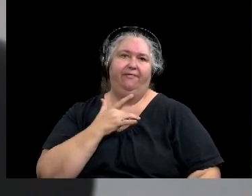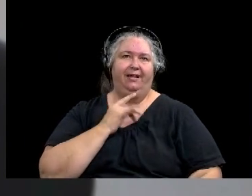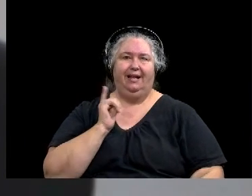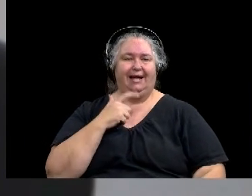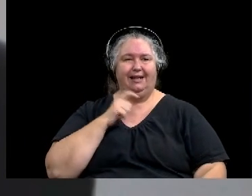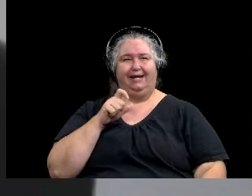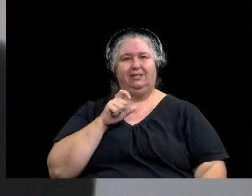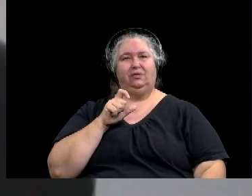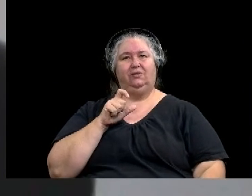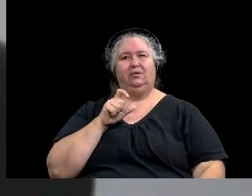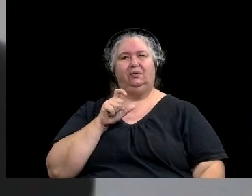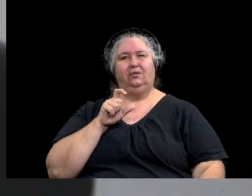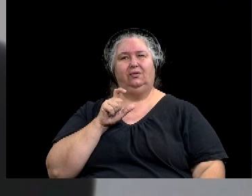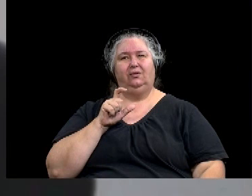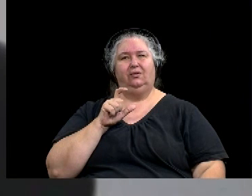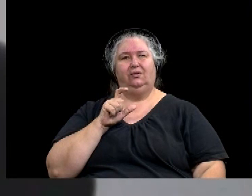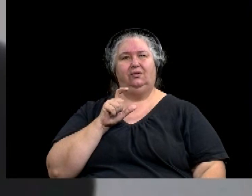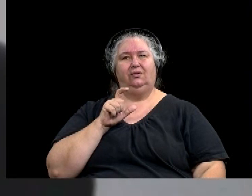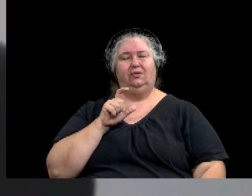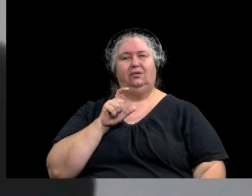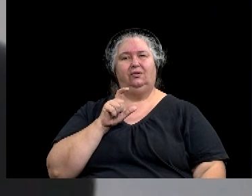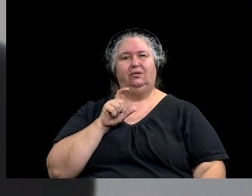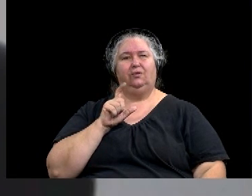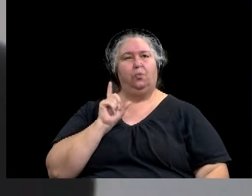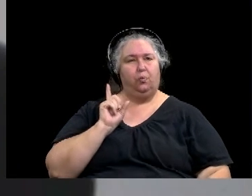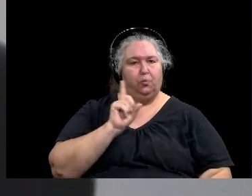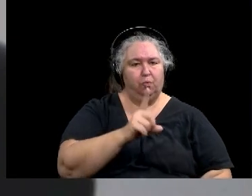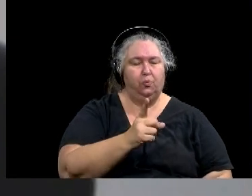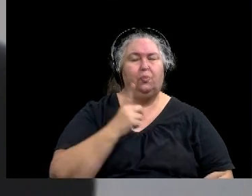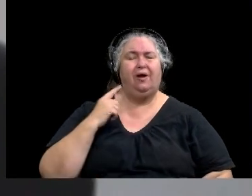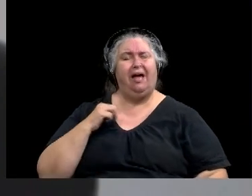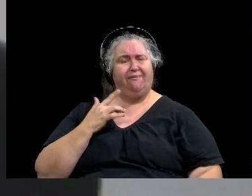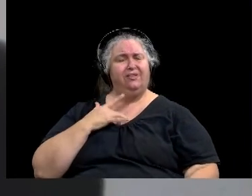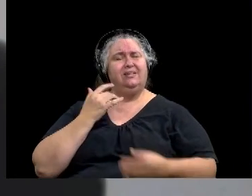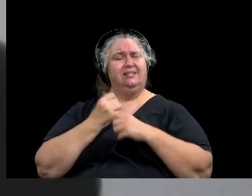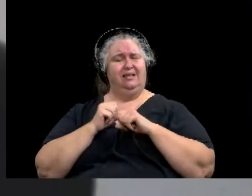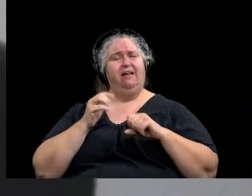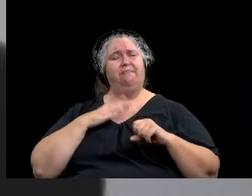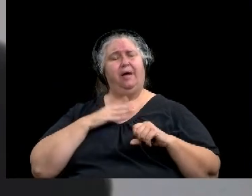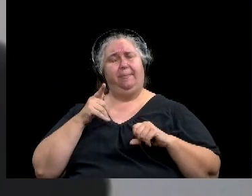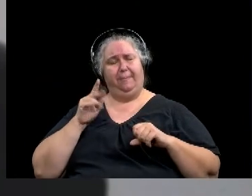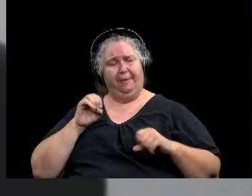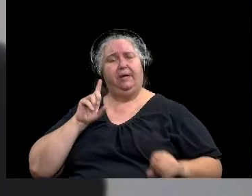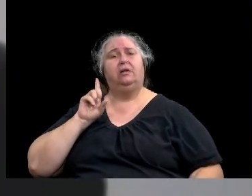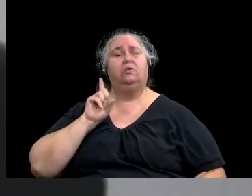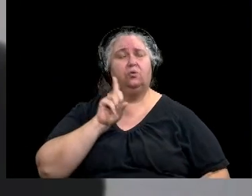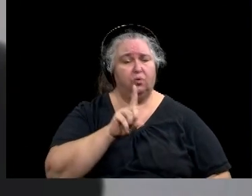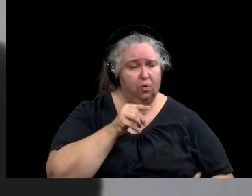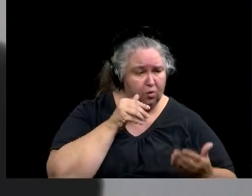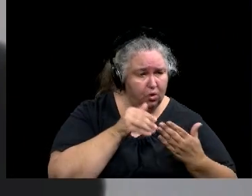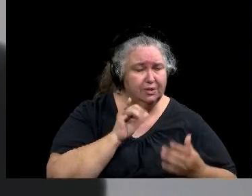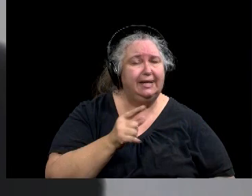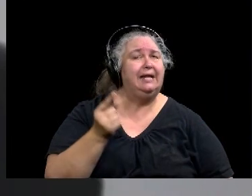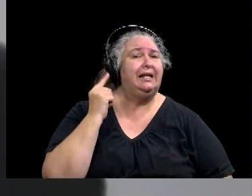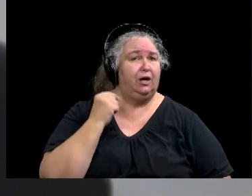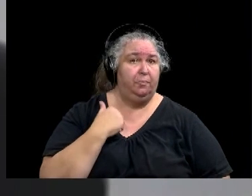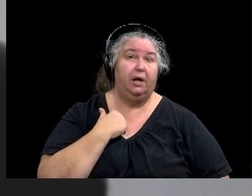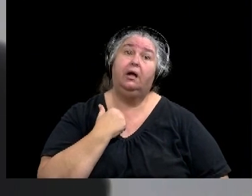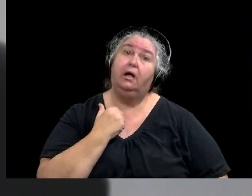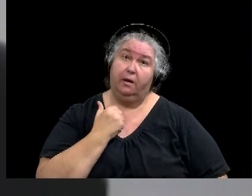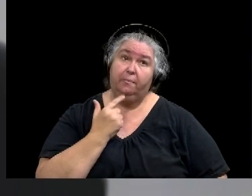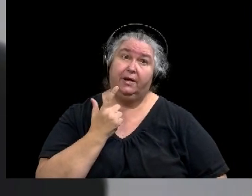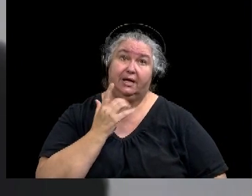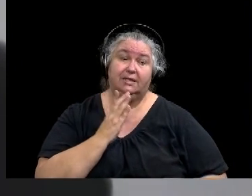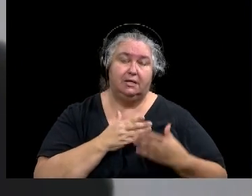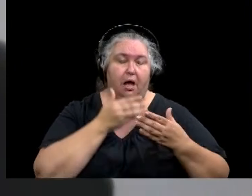quién es dios y yo no sé de estas personas que tengo que entrar y salir rápido de